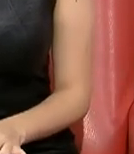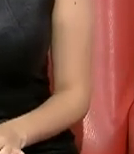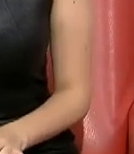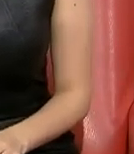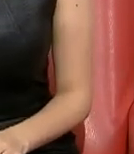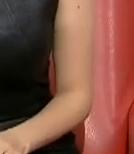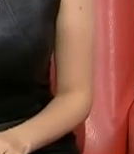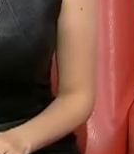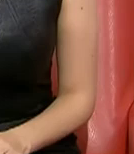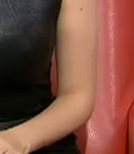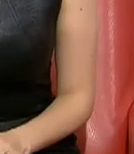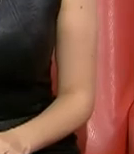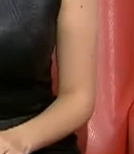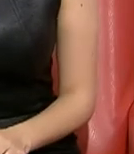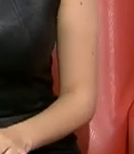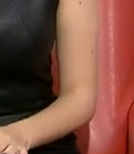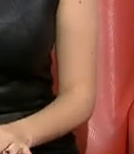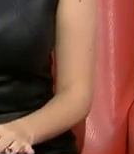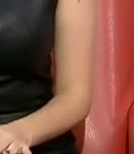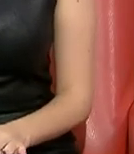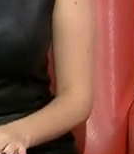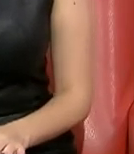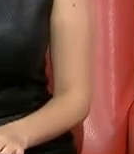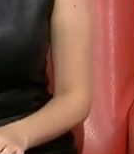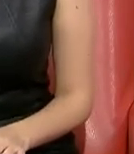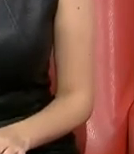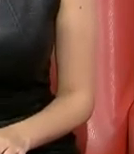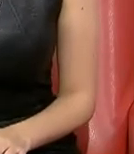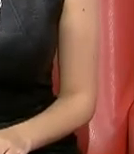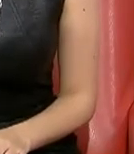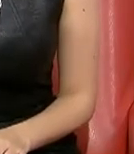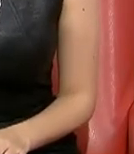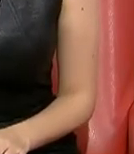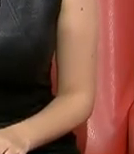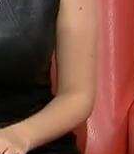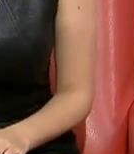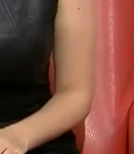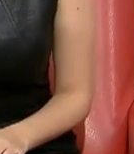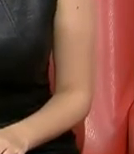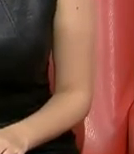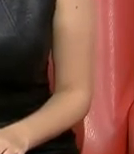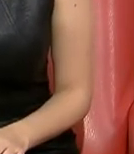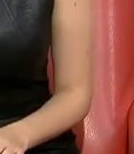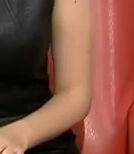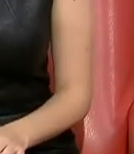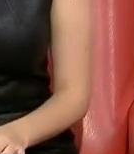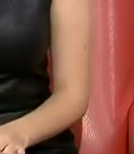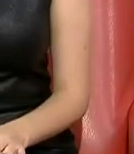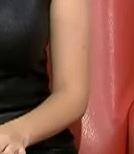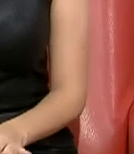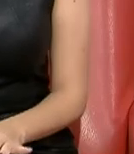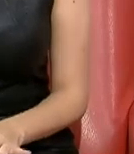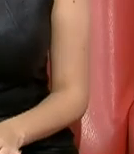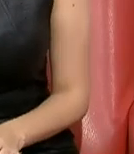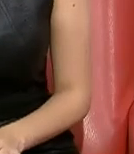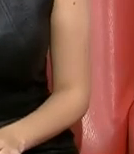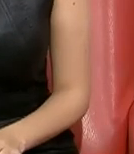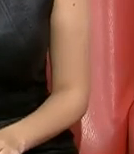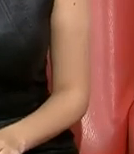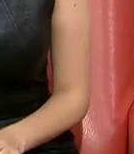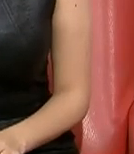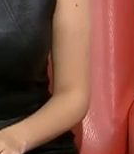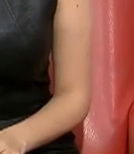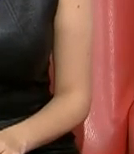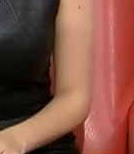Y sigamos hablando más de estas filtraciones conocidas como Paradise Papers. Ya ustedes mencionaron muy bien toda